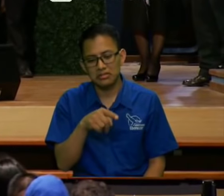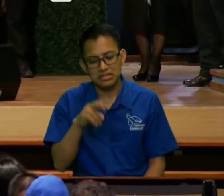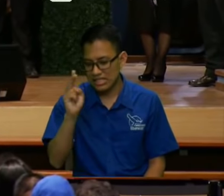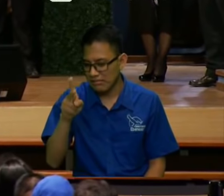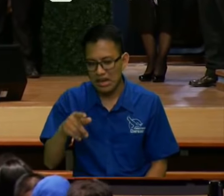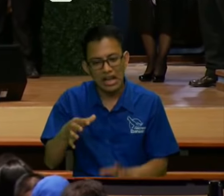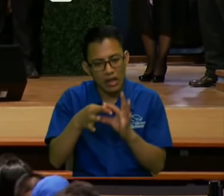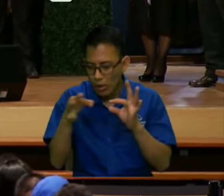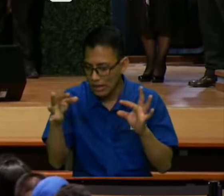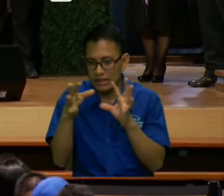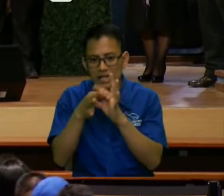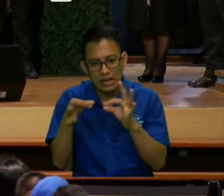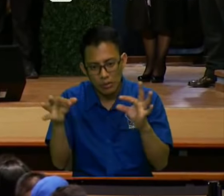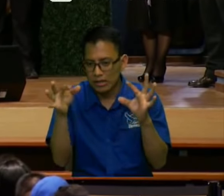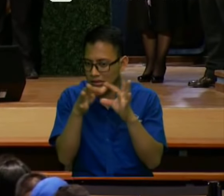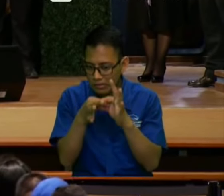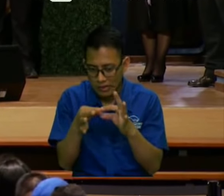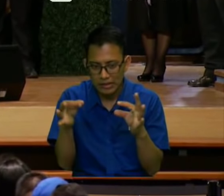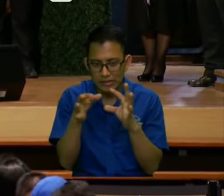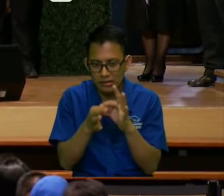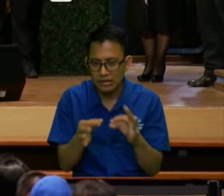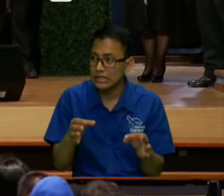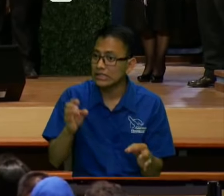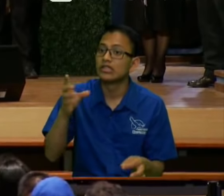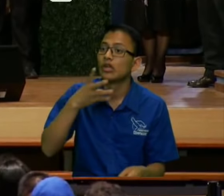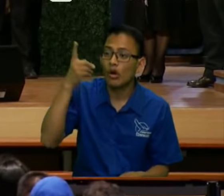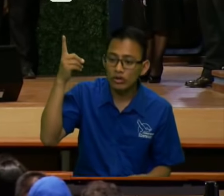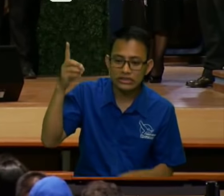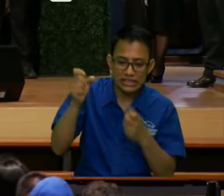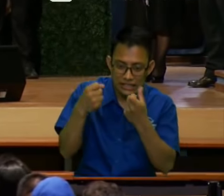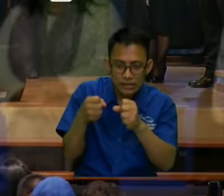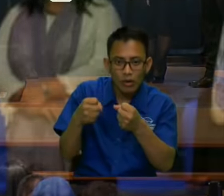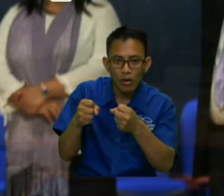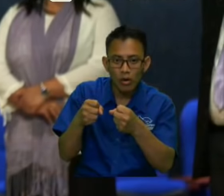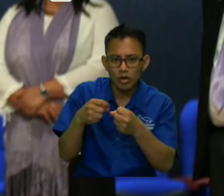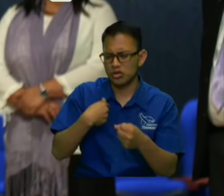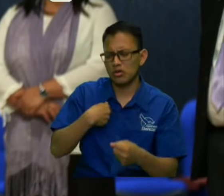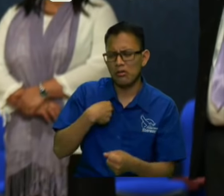Si fue algo que hizo Dios, ¿por qué me voy a aburrir de oír lo que hizo Dios?